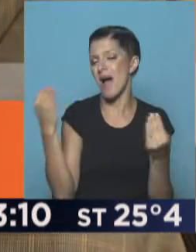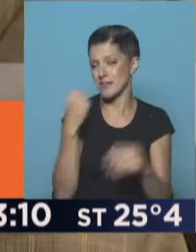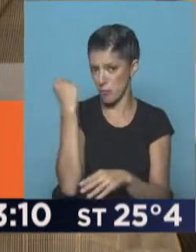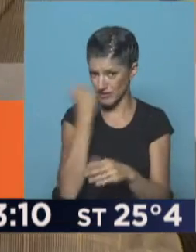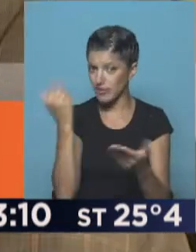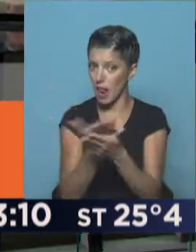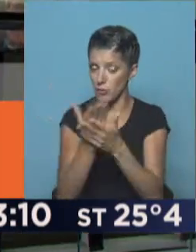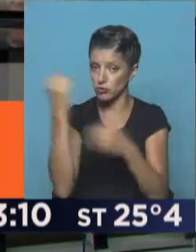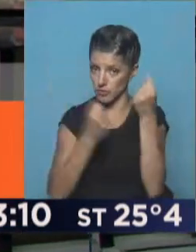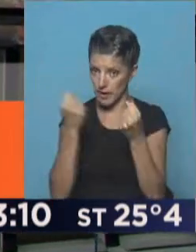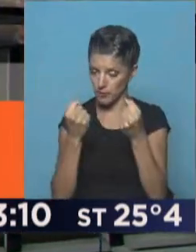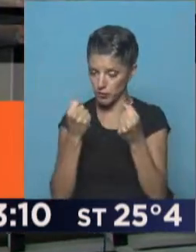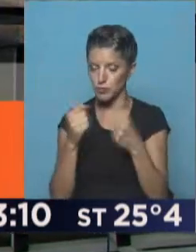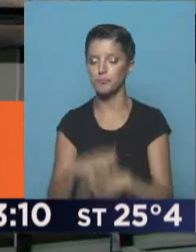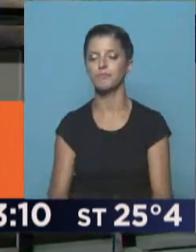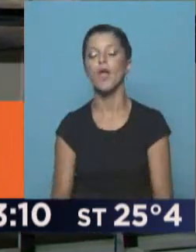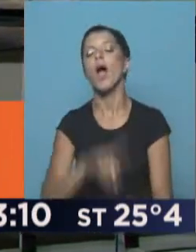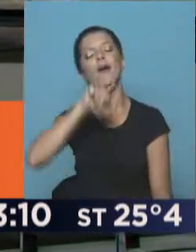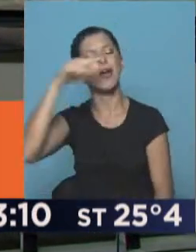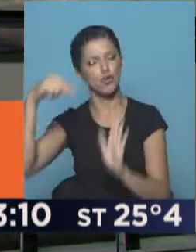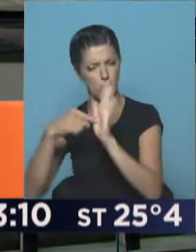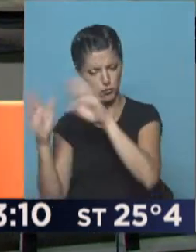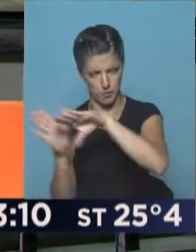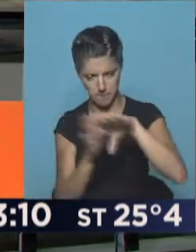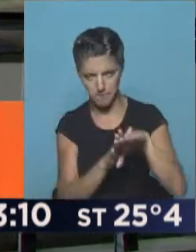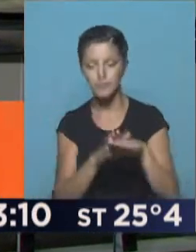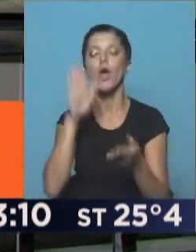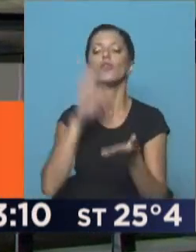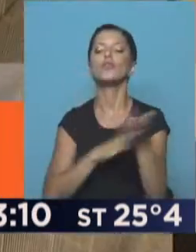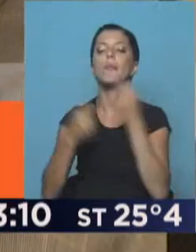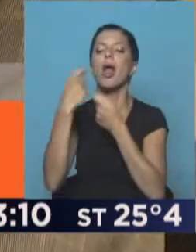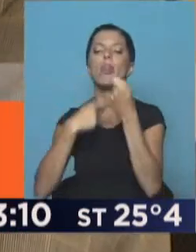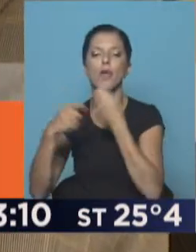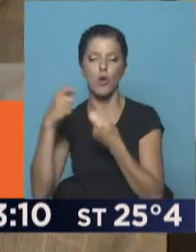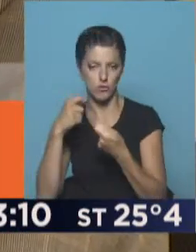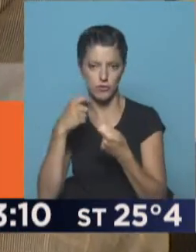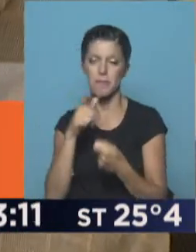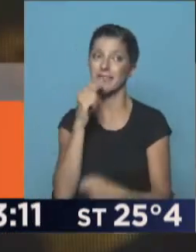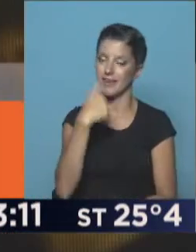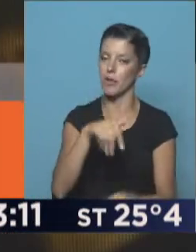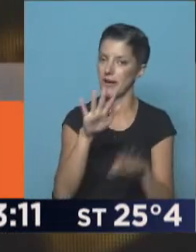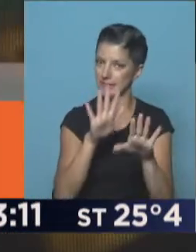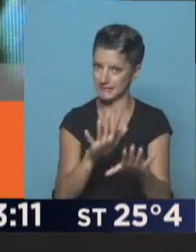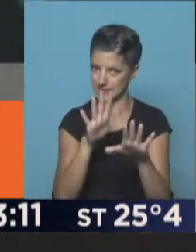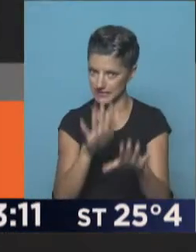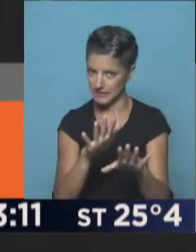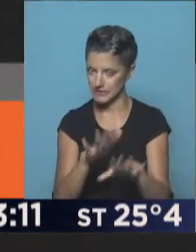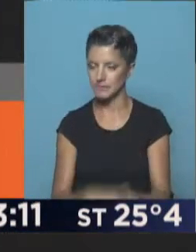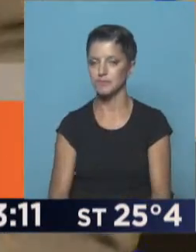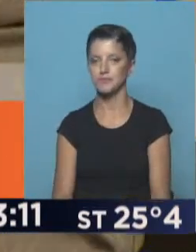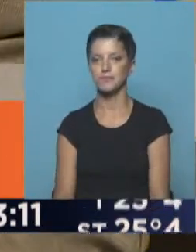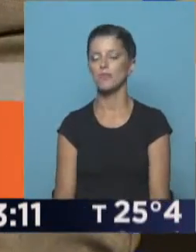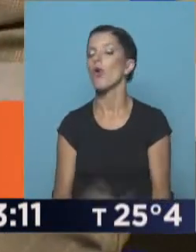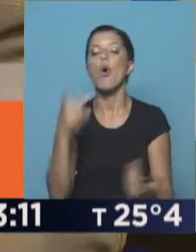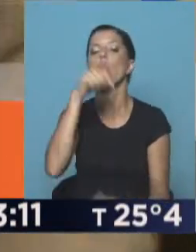ahí creo, y yendo a tu otro punto, Jorge, de la comunidad de negocios creo que de alguna manera lo va a acotar. Porque hoy en día,